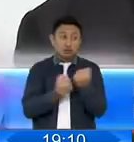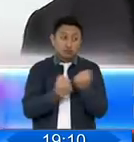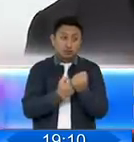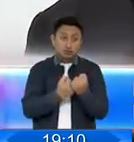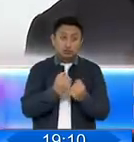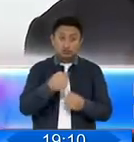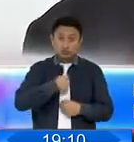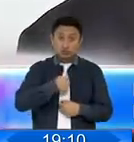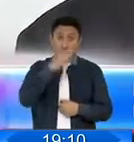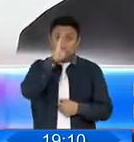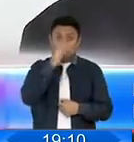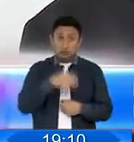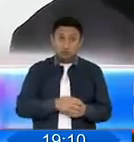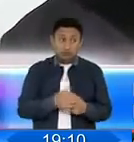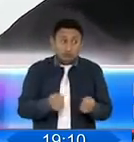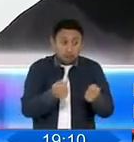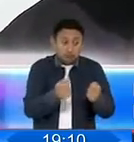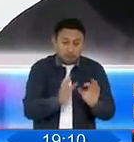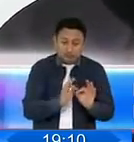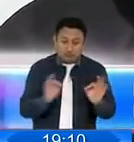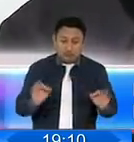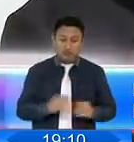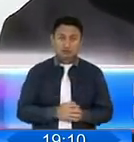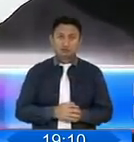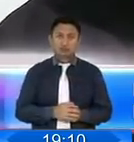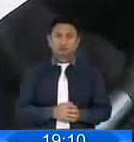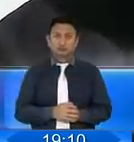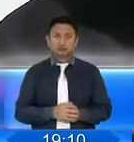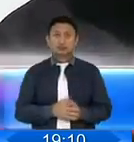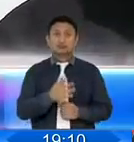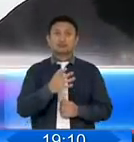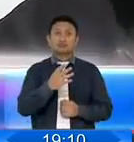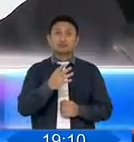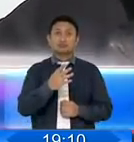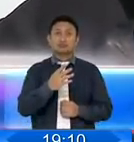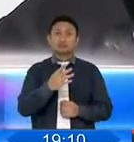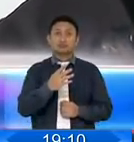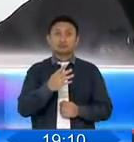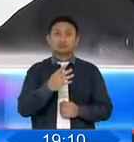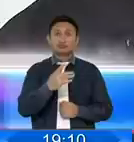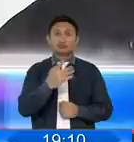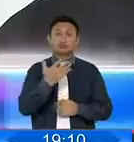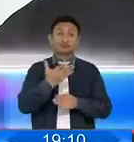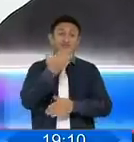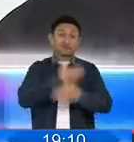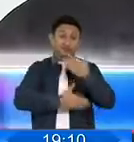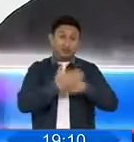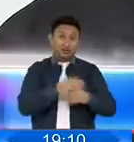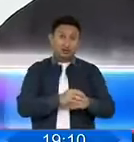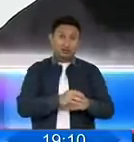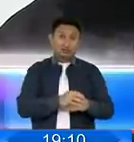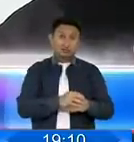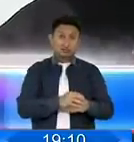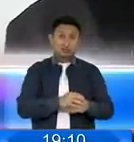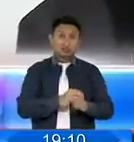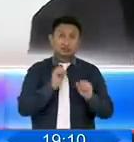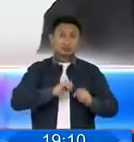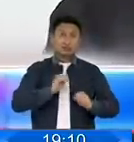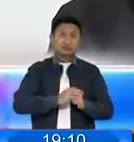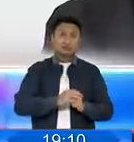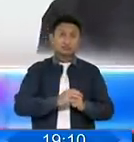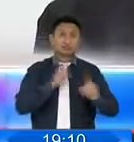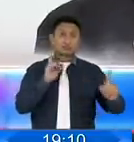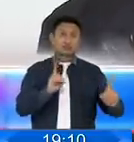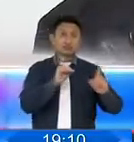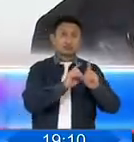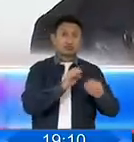¿No hay acercamiento con fiscalía? Hace algunos años atrás fue público que hubo un acercamiento con Pablo